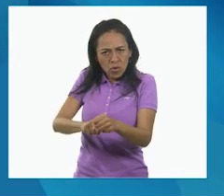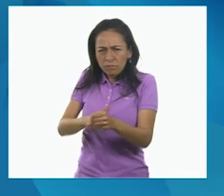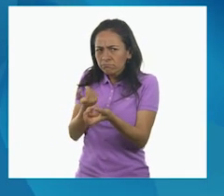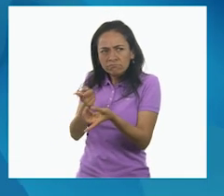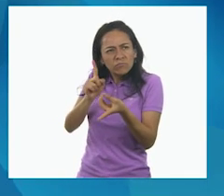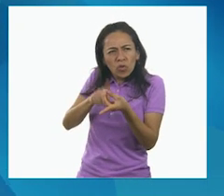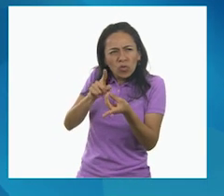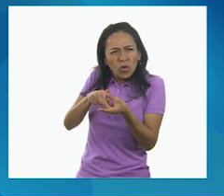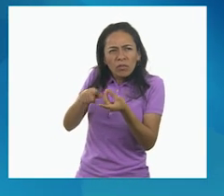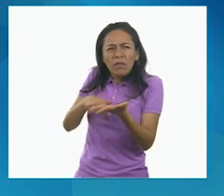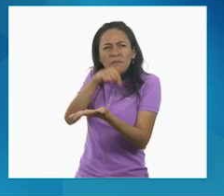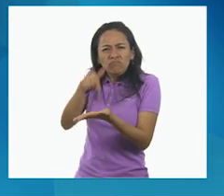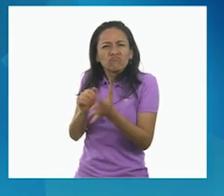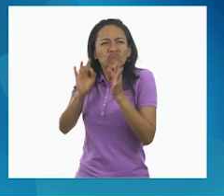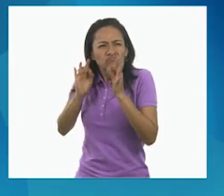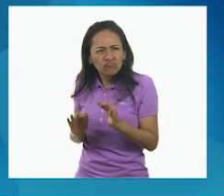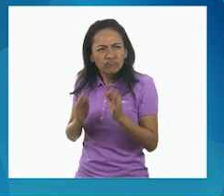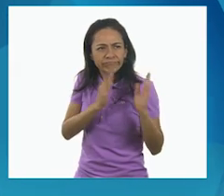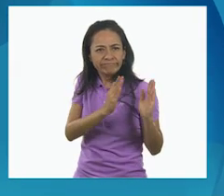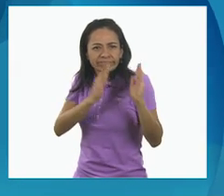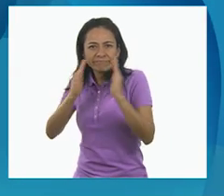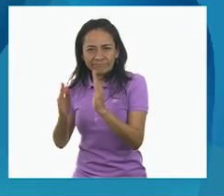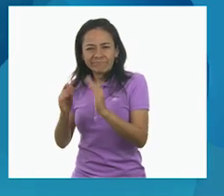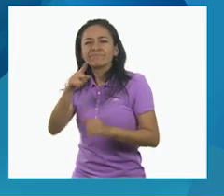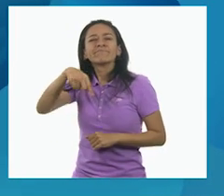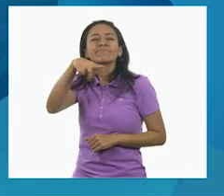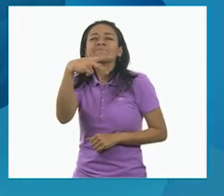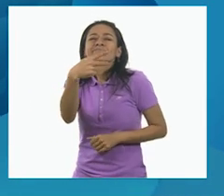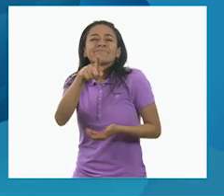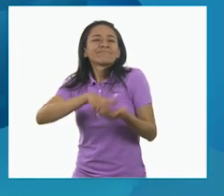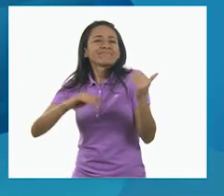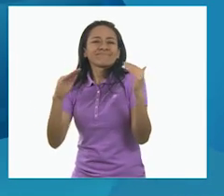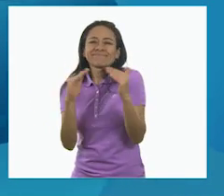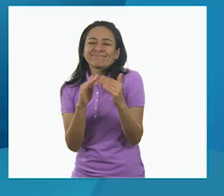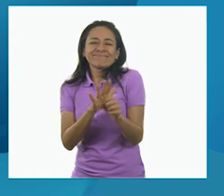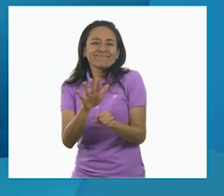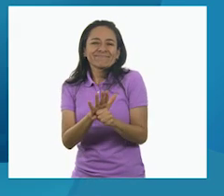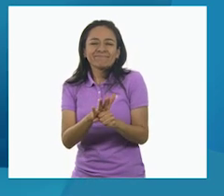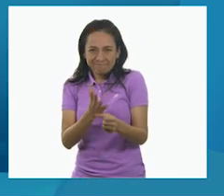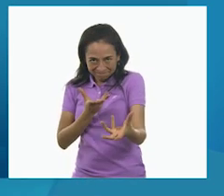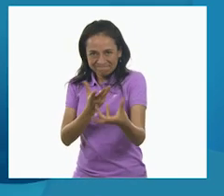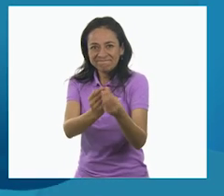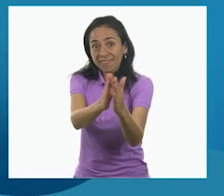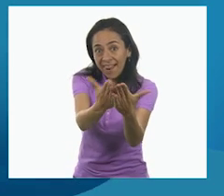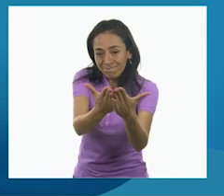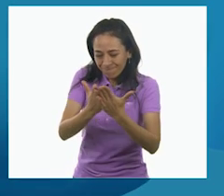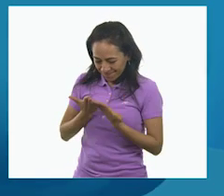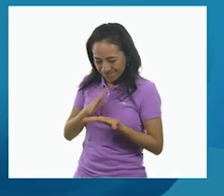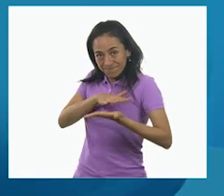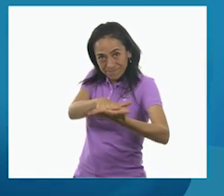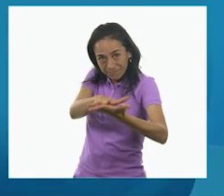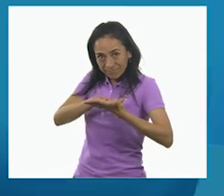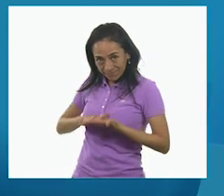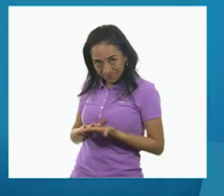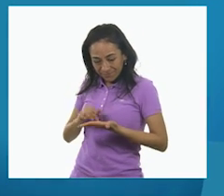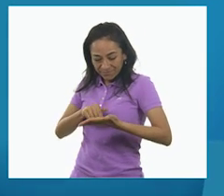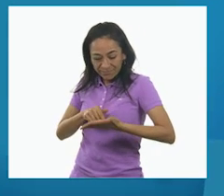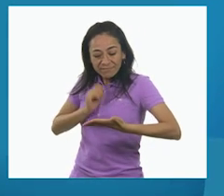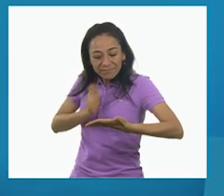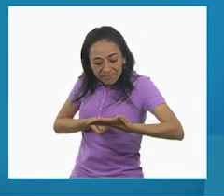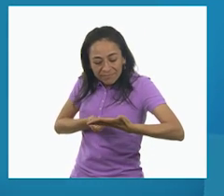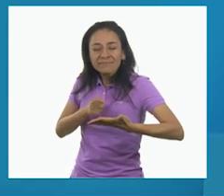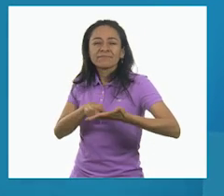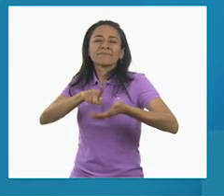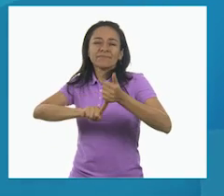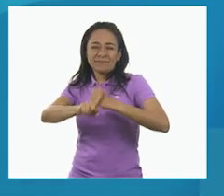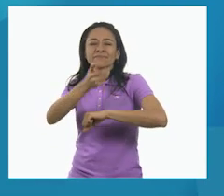es la siguiente. En casa lo van a poder ver, les pido por favor que lo lean conmigo. abarcó parte del territorio actual de